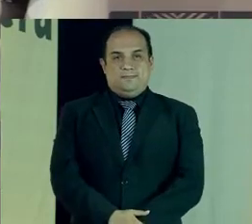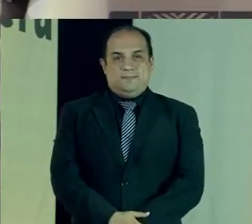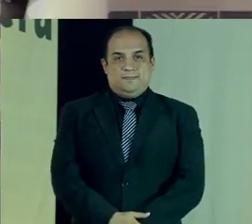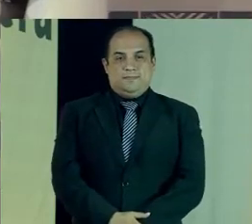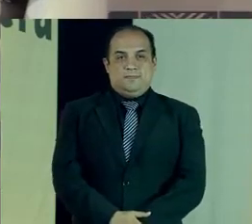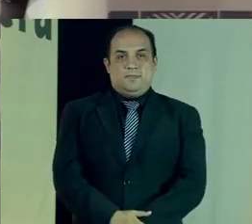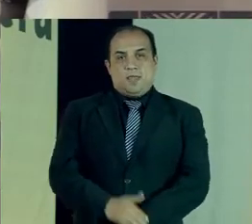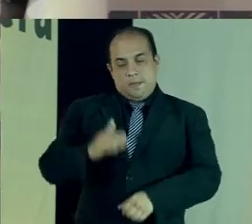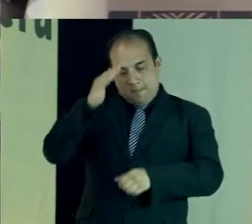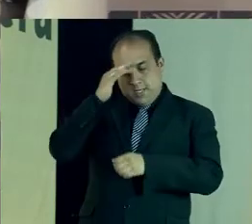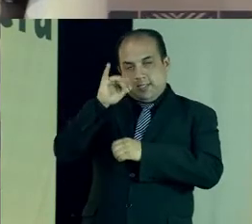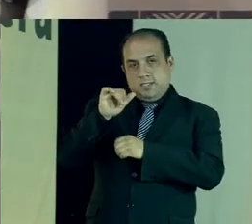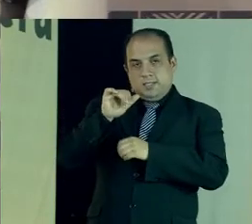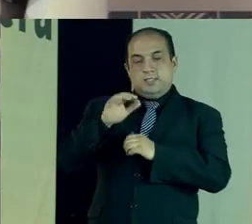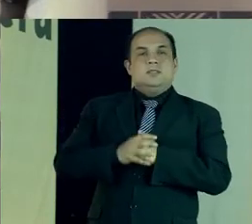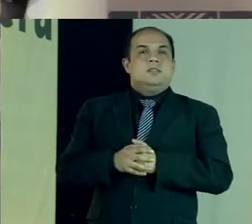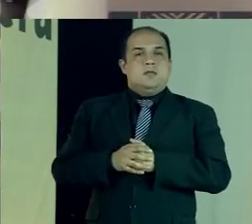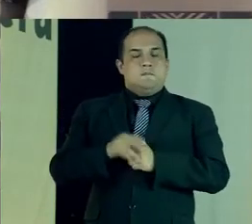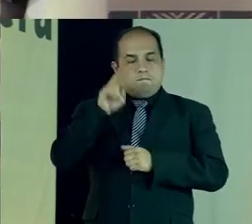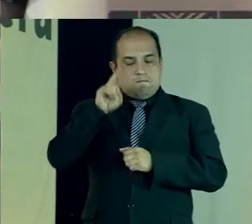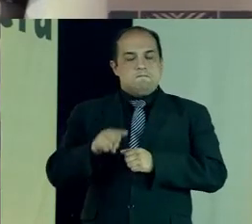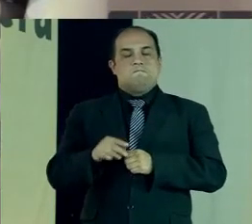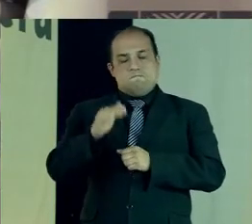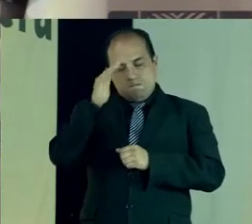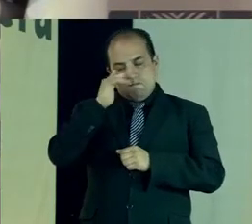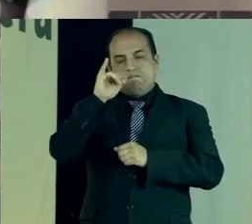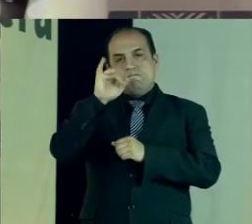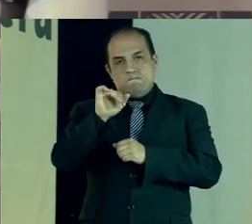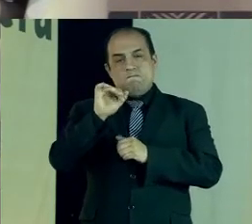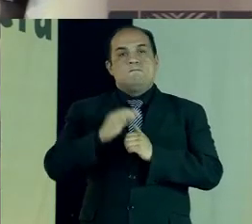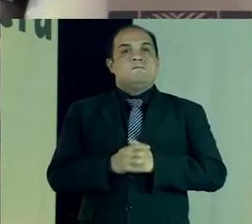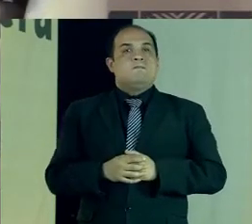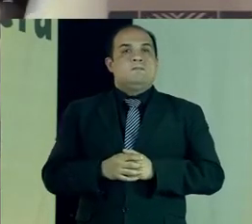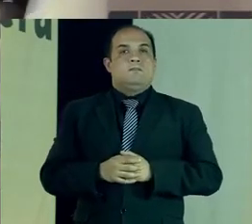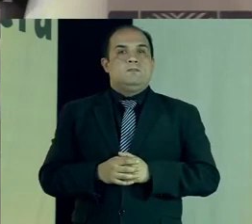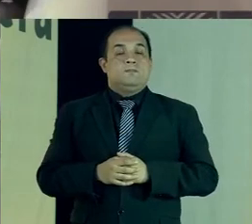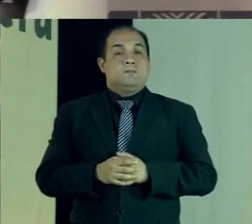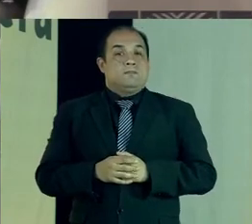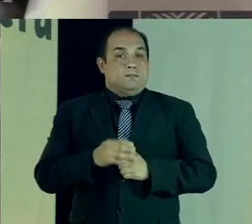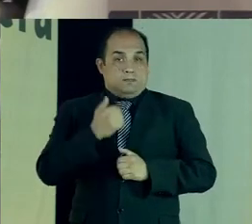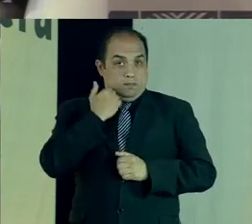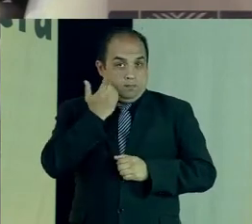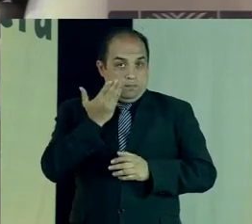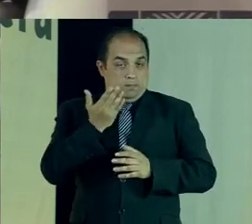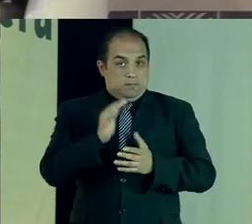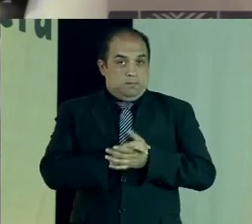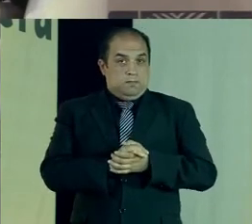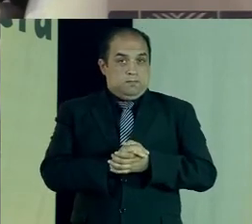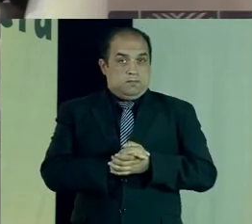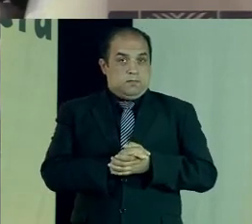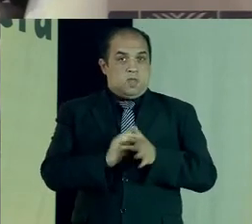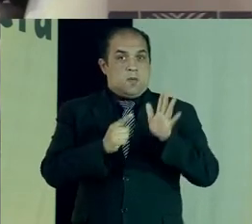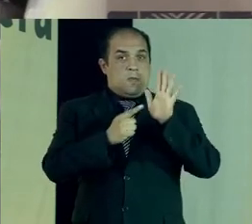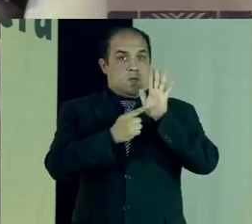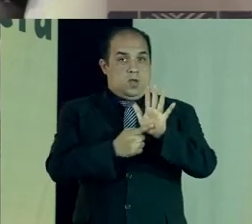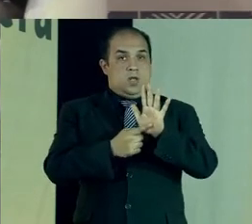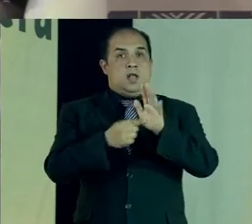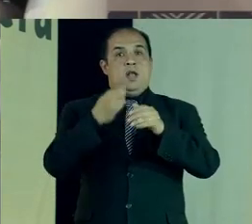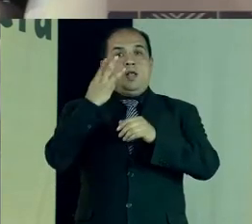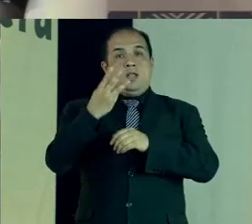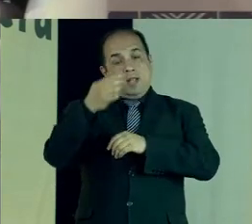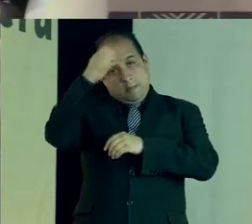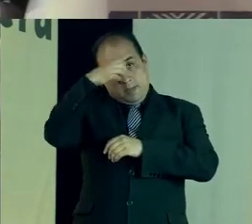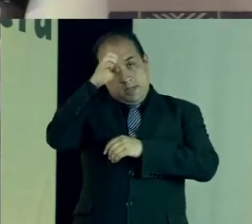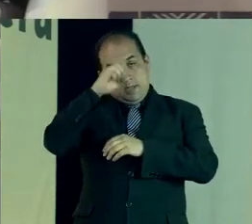pienso que si definitivamente pienso que sí y quisiera ilustrarlo con tres experiencias